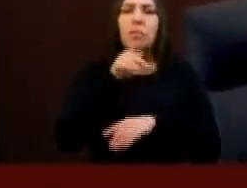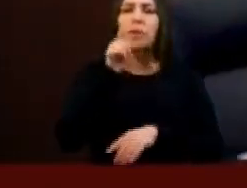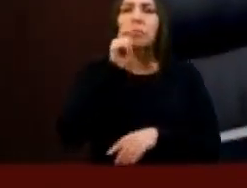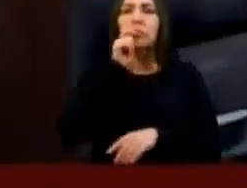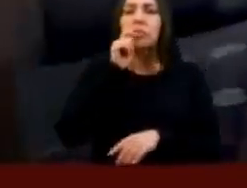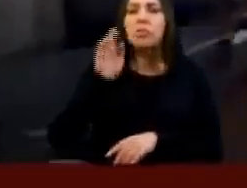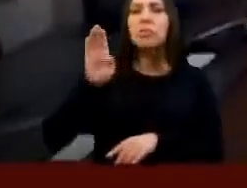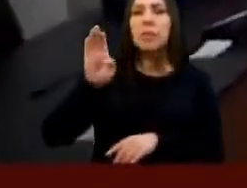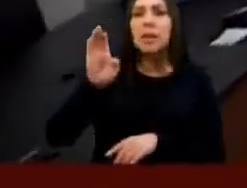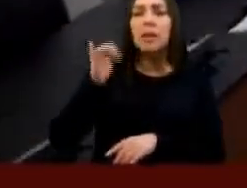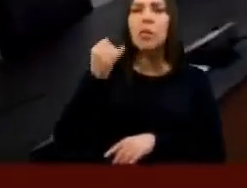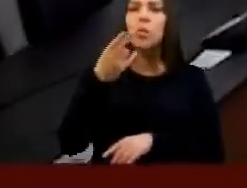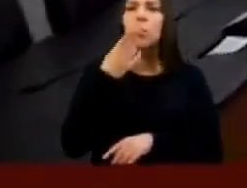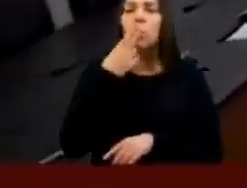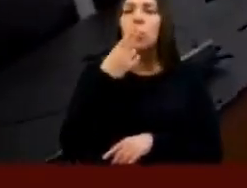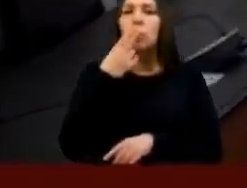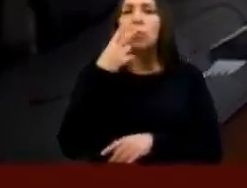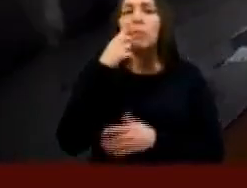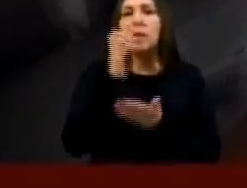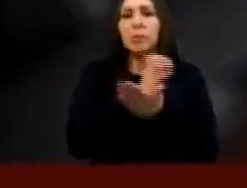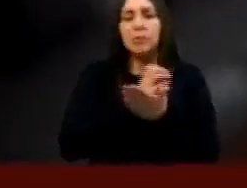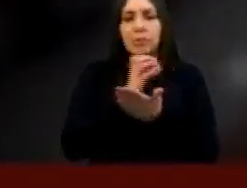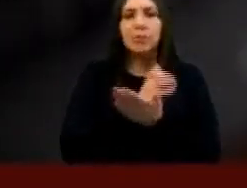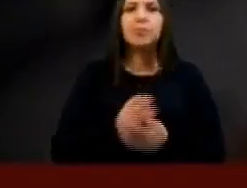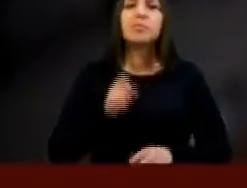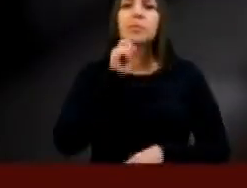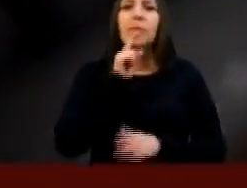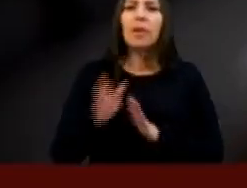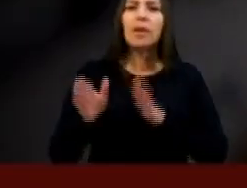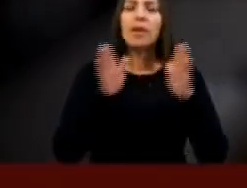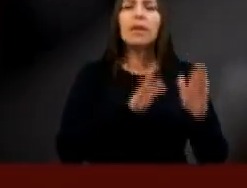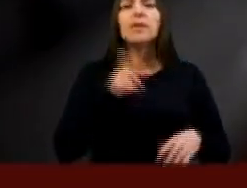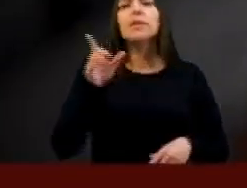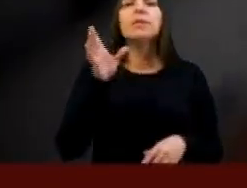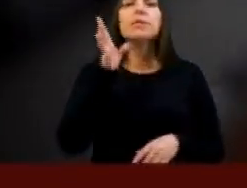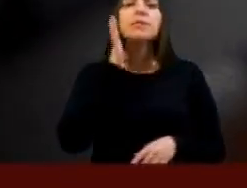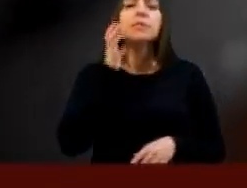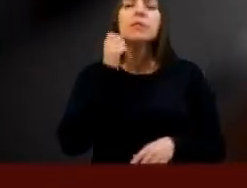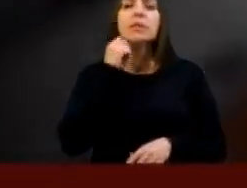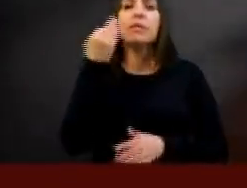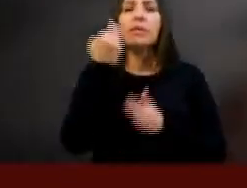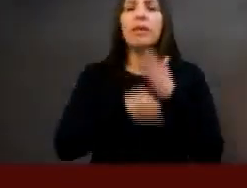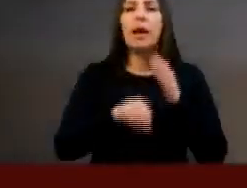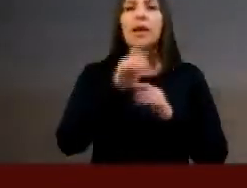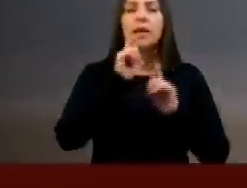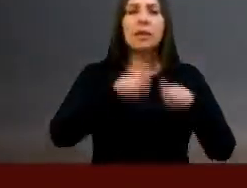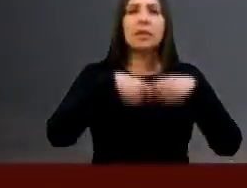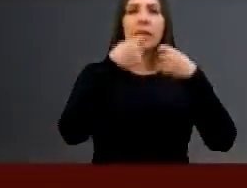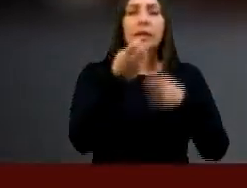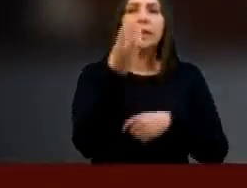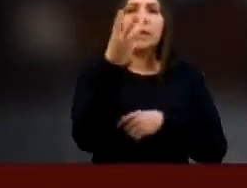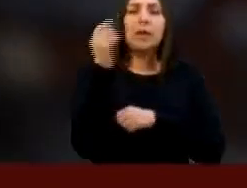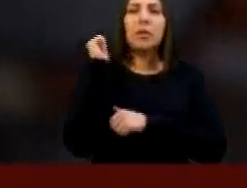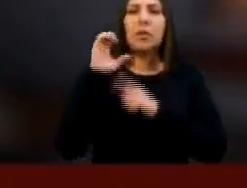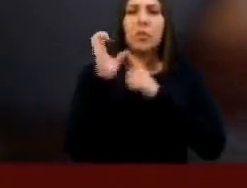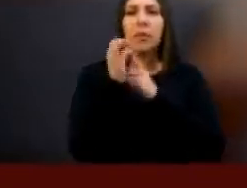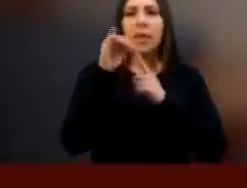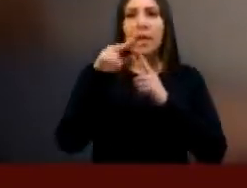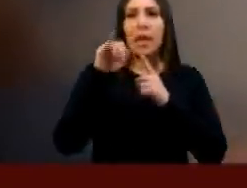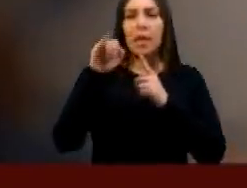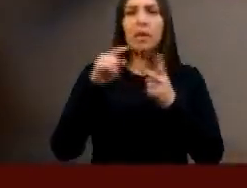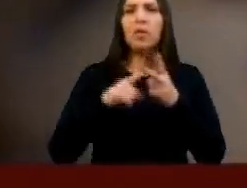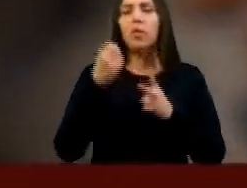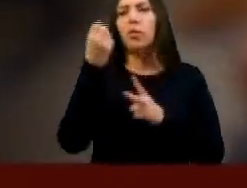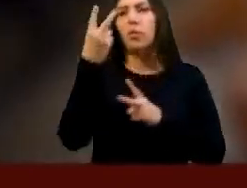Alta también tiene pendiente los nombramientos de 3 comisionados del INAI, 2 magistrados del Tribunal Electoral, más de